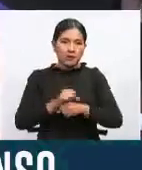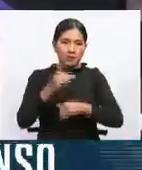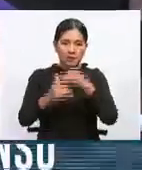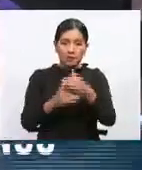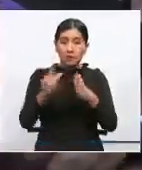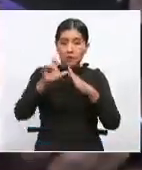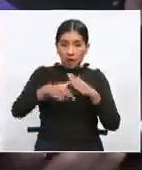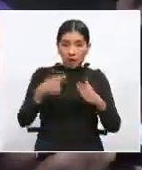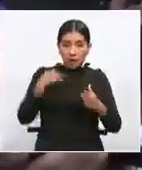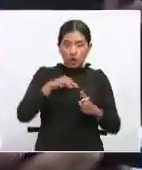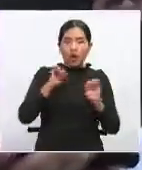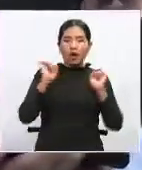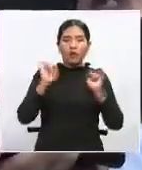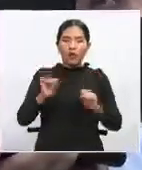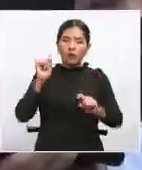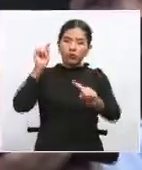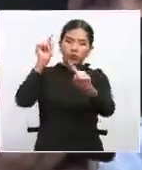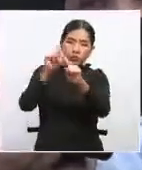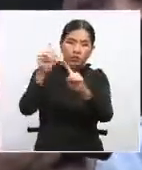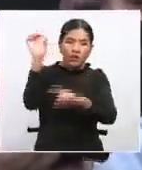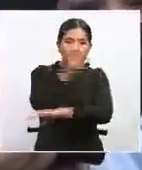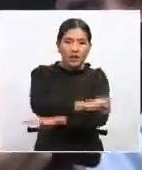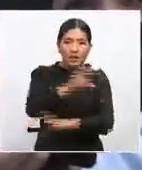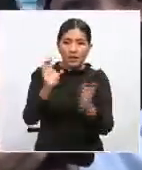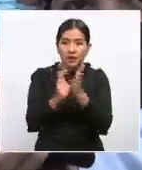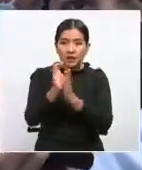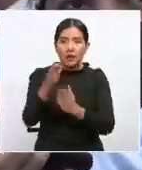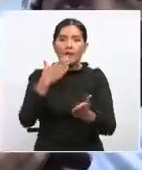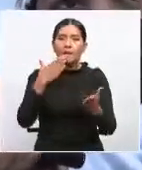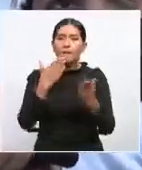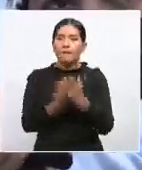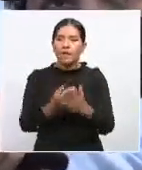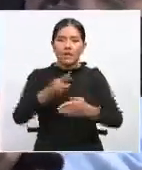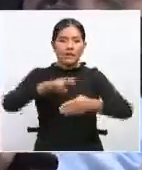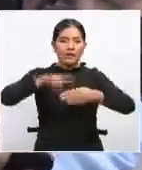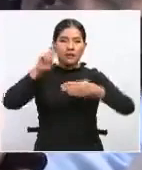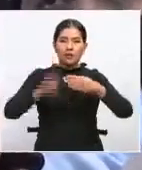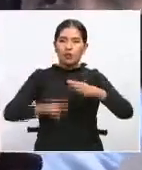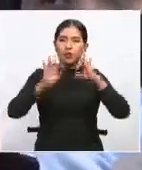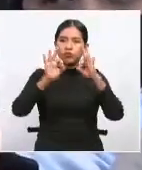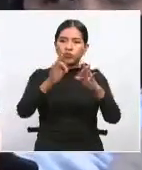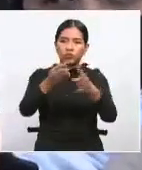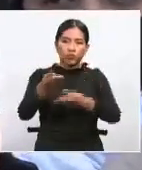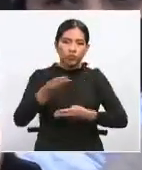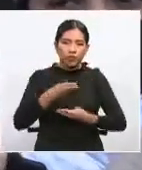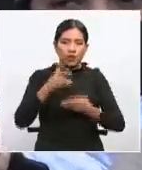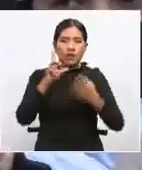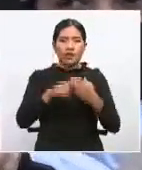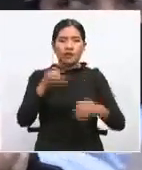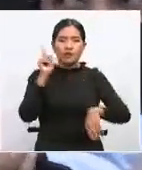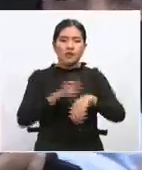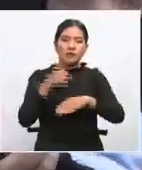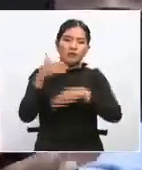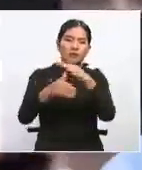tener un censo que sea útil estadísticamente, pero también que tenga una temporalidad real y